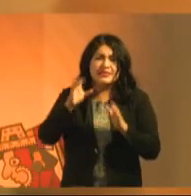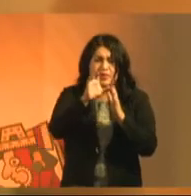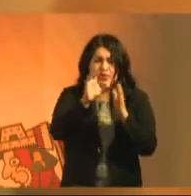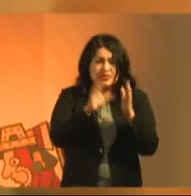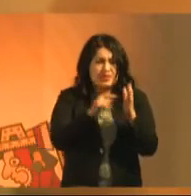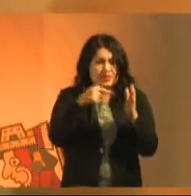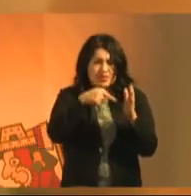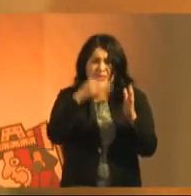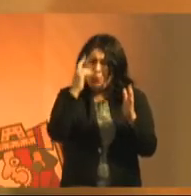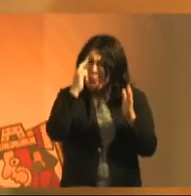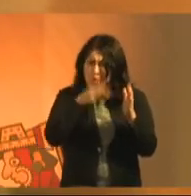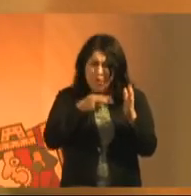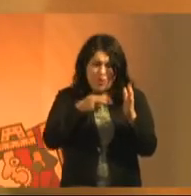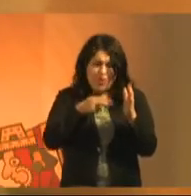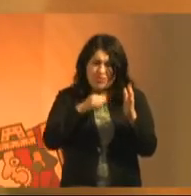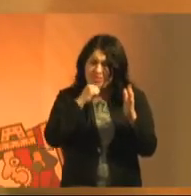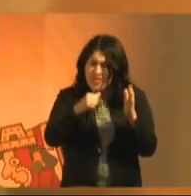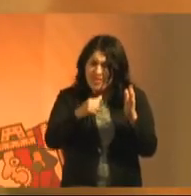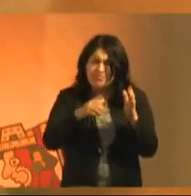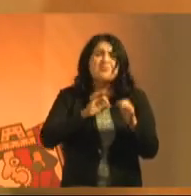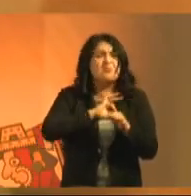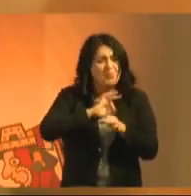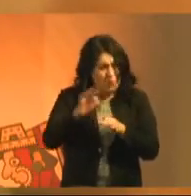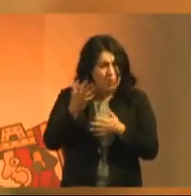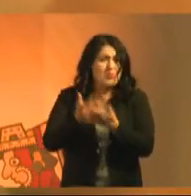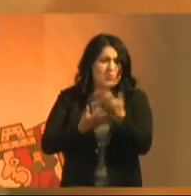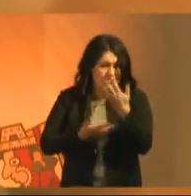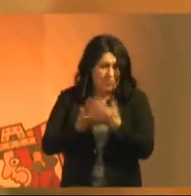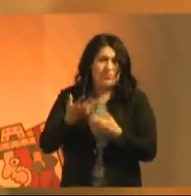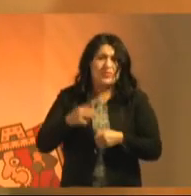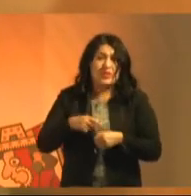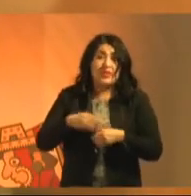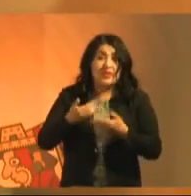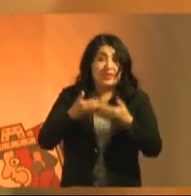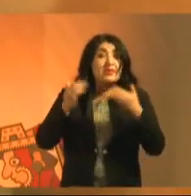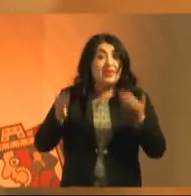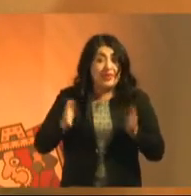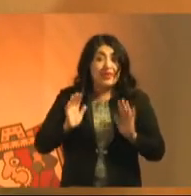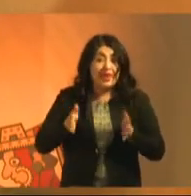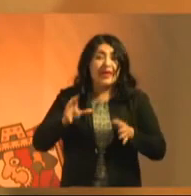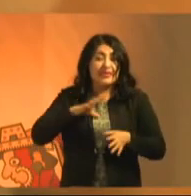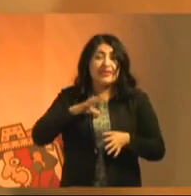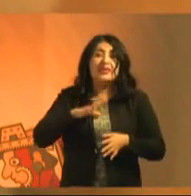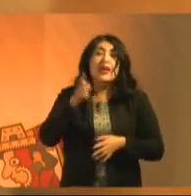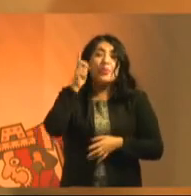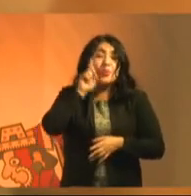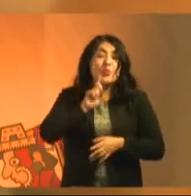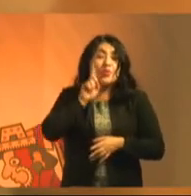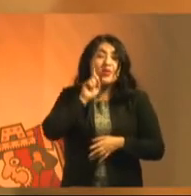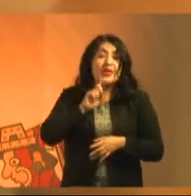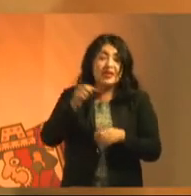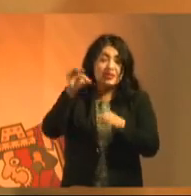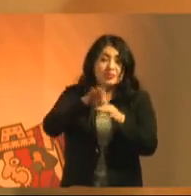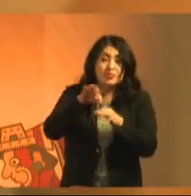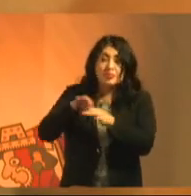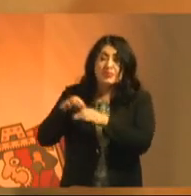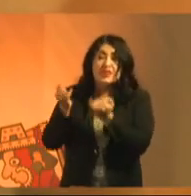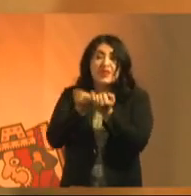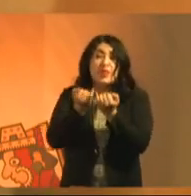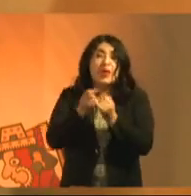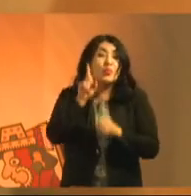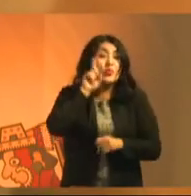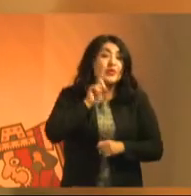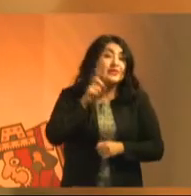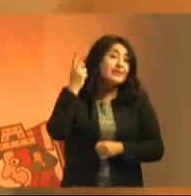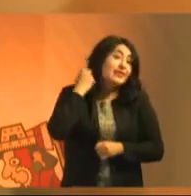prohíbe luego podemos hacer entonces había mujeres votando y siendo votados en yucatán pero además de eso el derechos de la